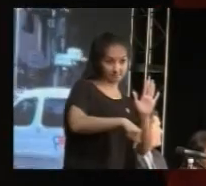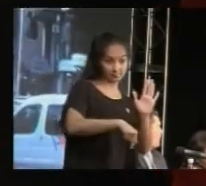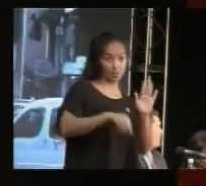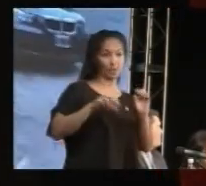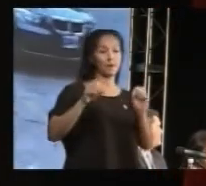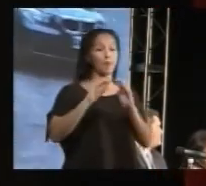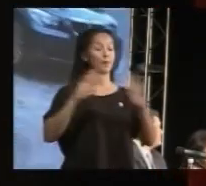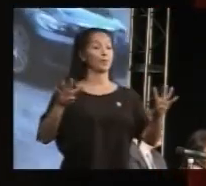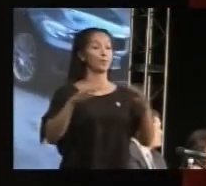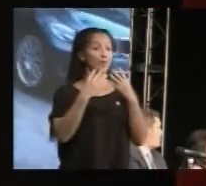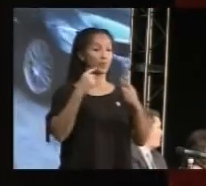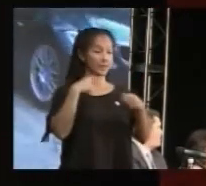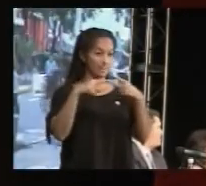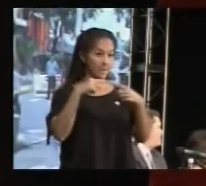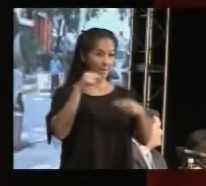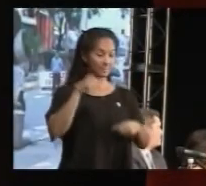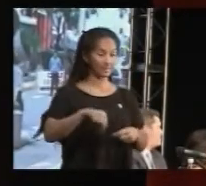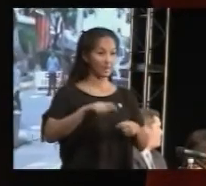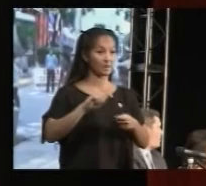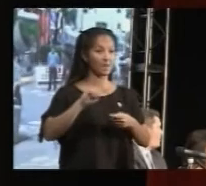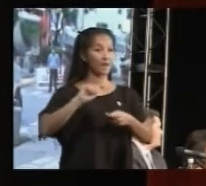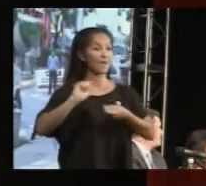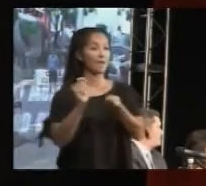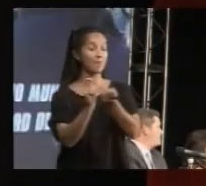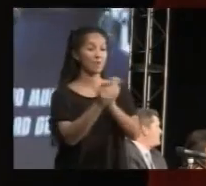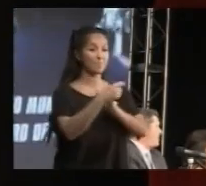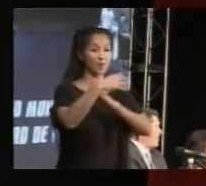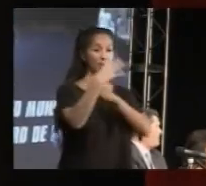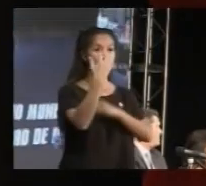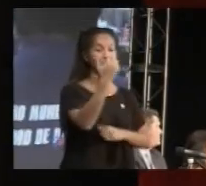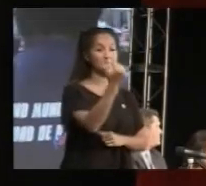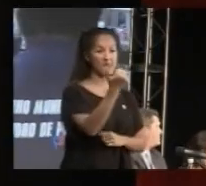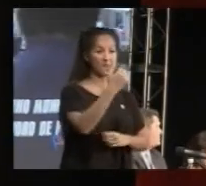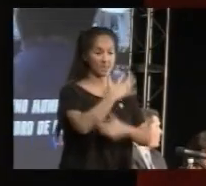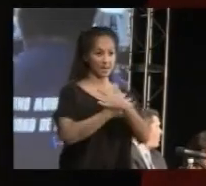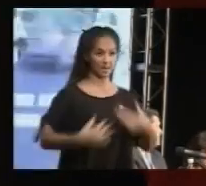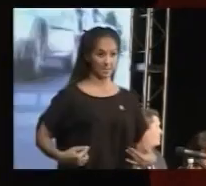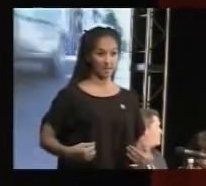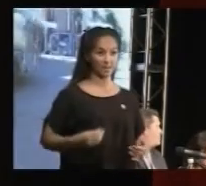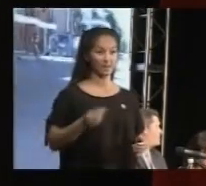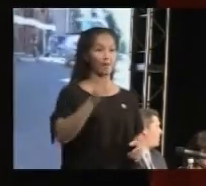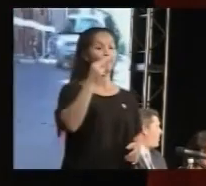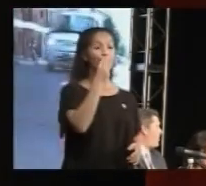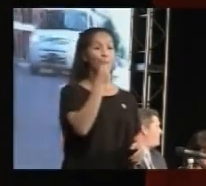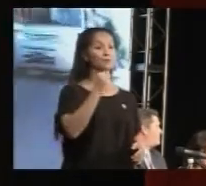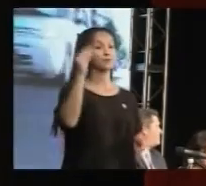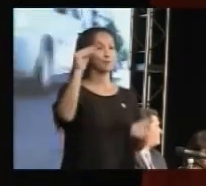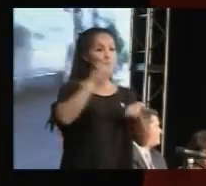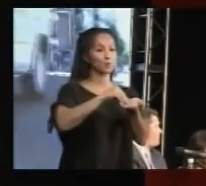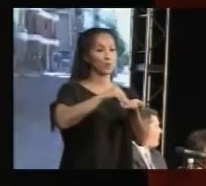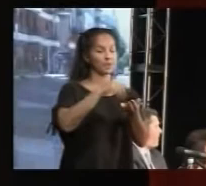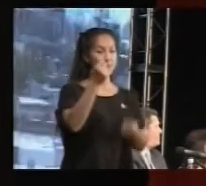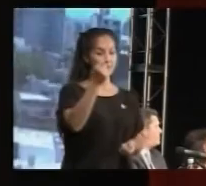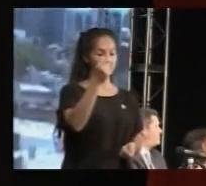en las próximas semanas la reparación a pleno de 6 jardines maternales más con una inversión de 11 millones de pesos.